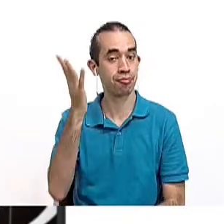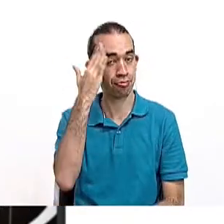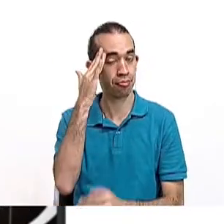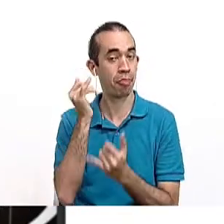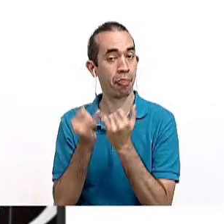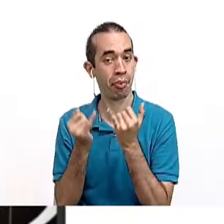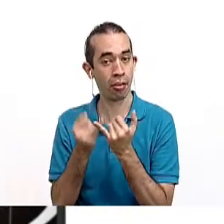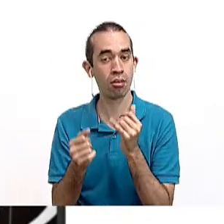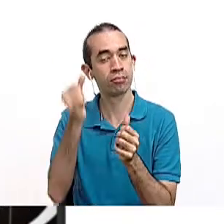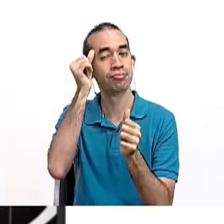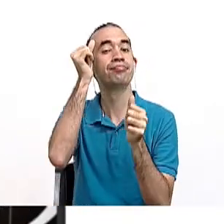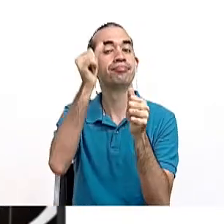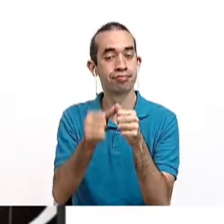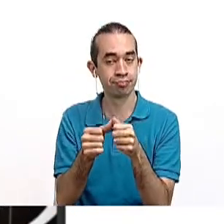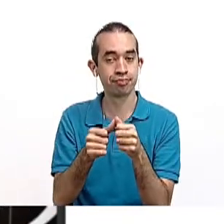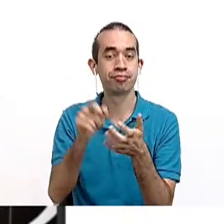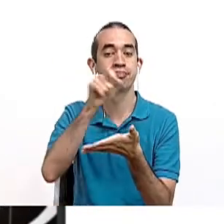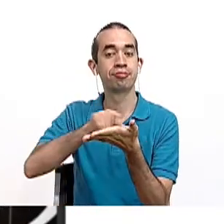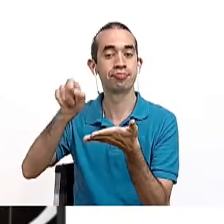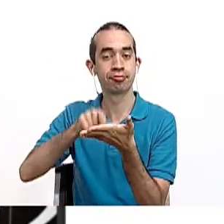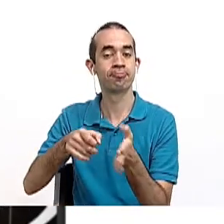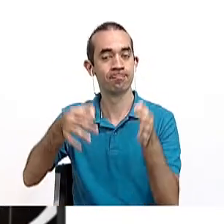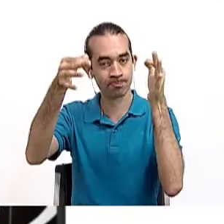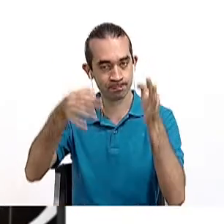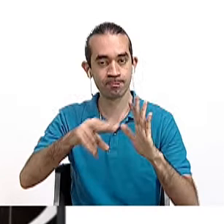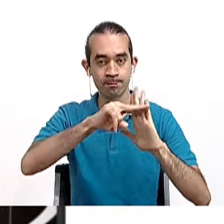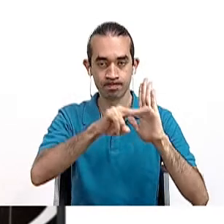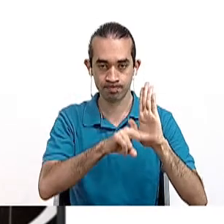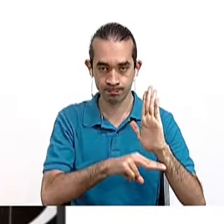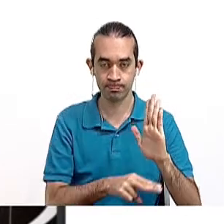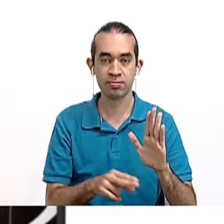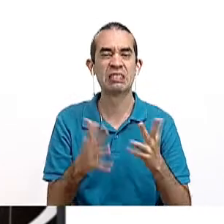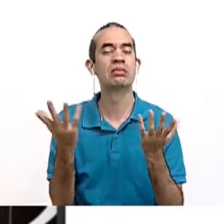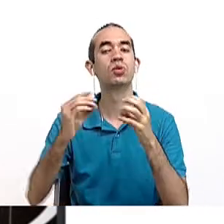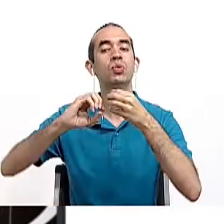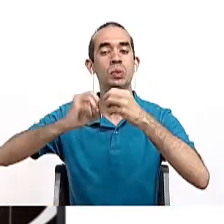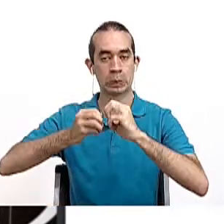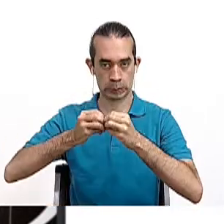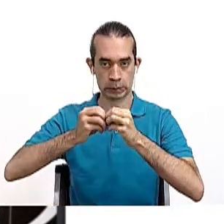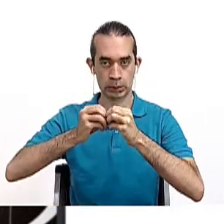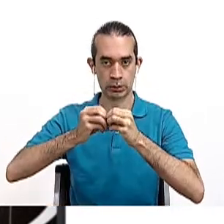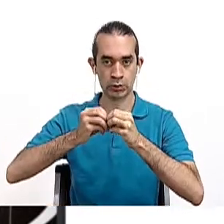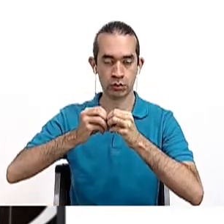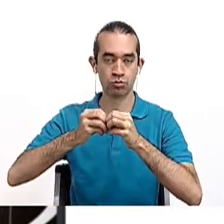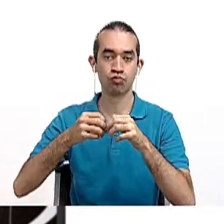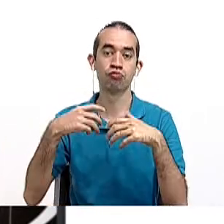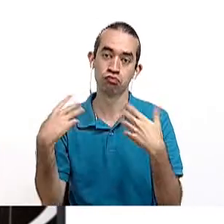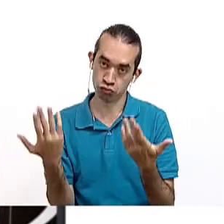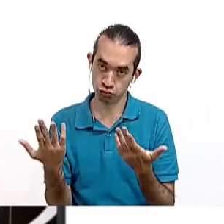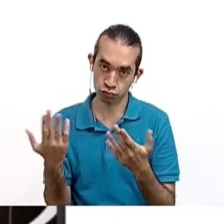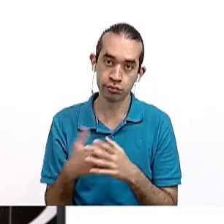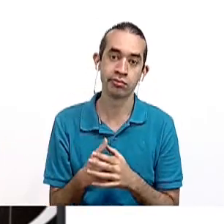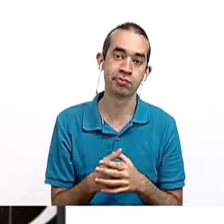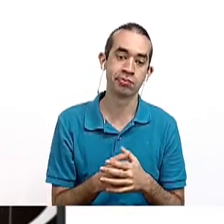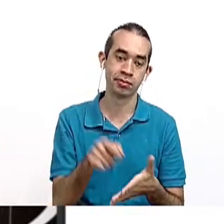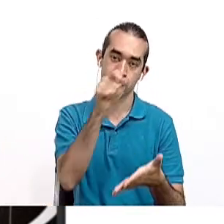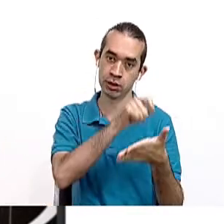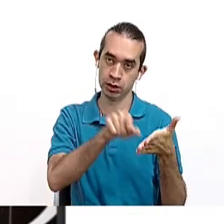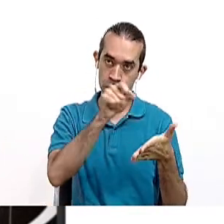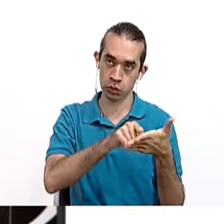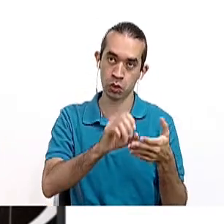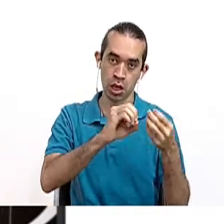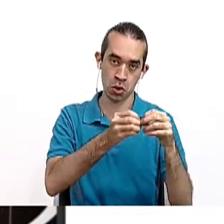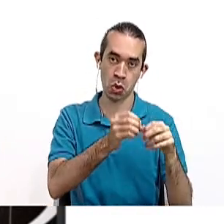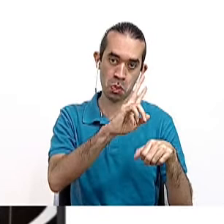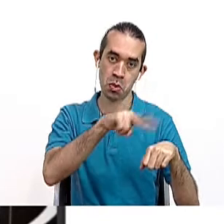Finalmente, recordaremos la escritura normativa de expresiones numéricas, tanto la escritura en cifras,